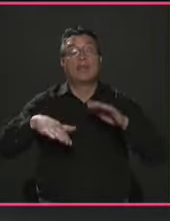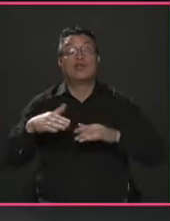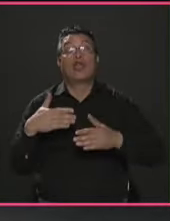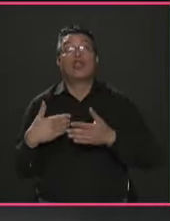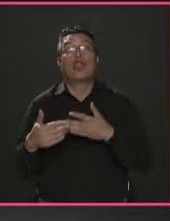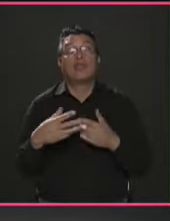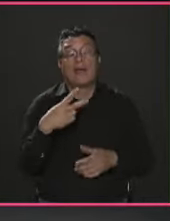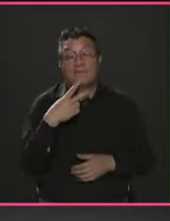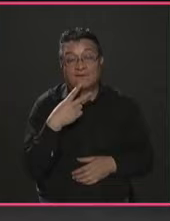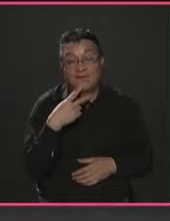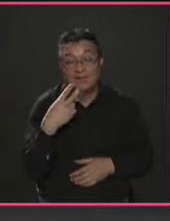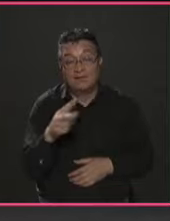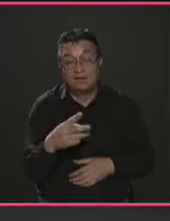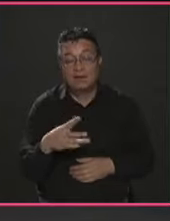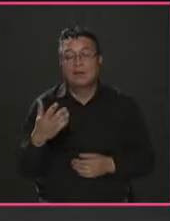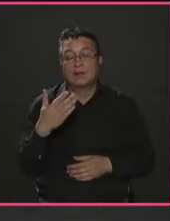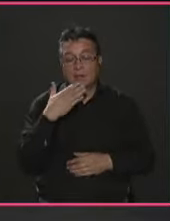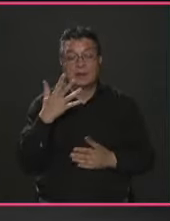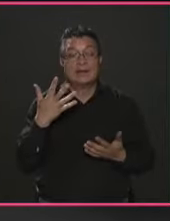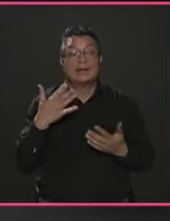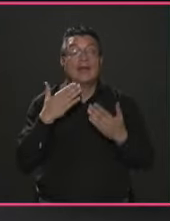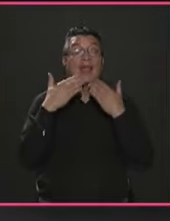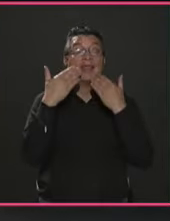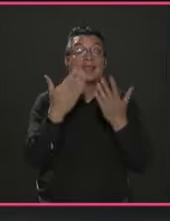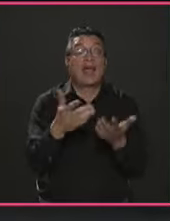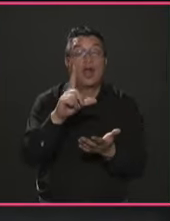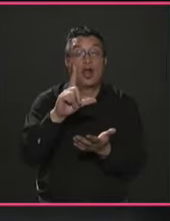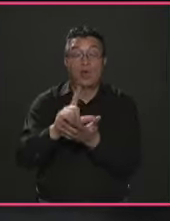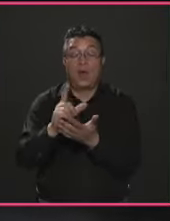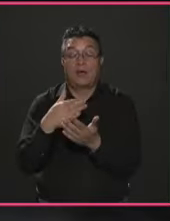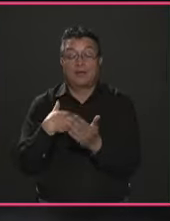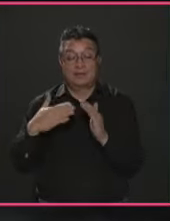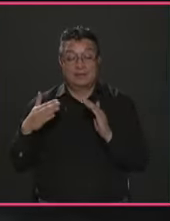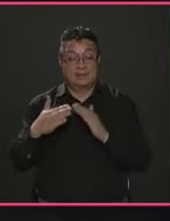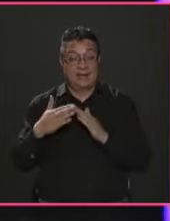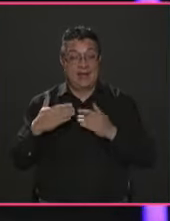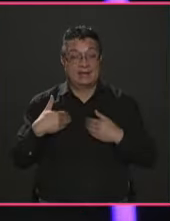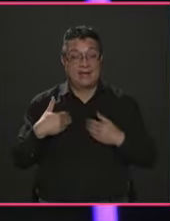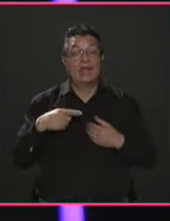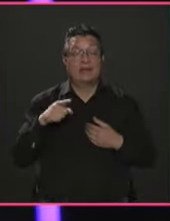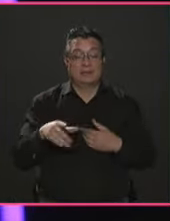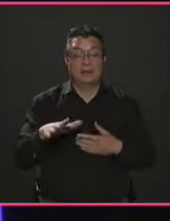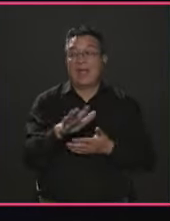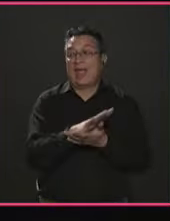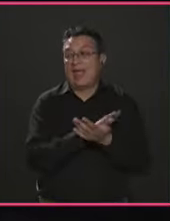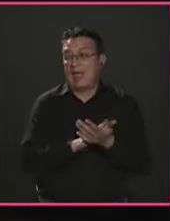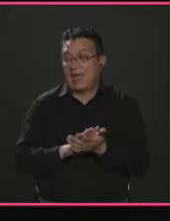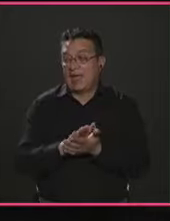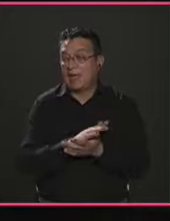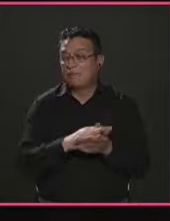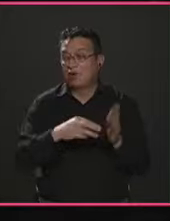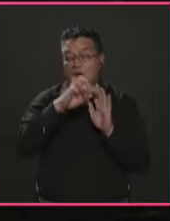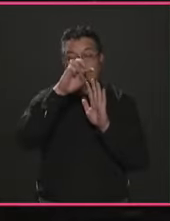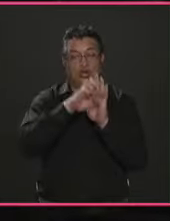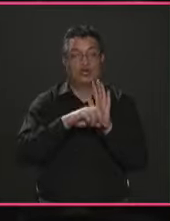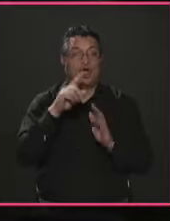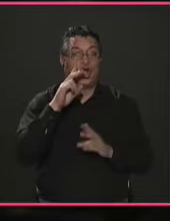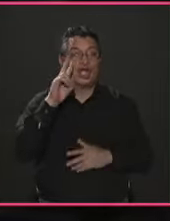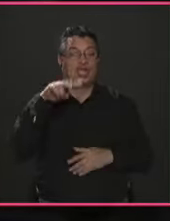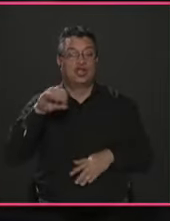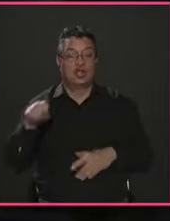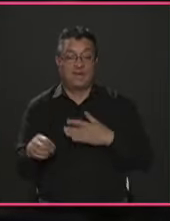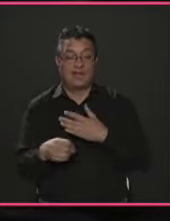vivamos lo que se brinda también en nuestros lugares de idencia Este es un ejemplo de un proyecto de innovación e